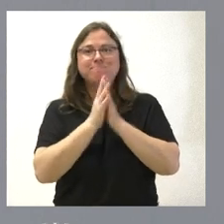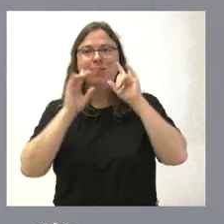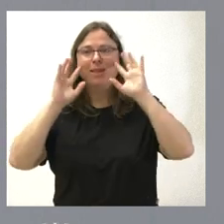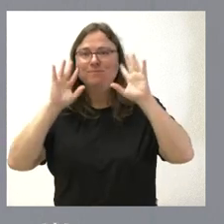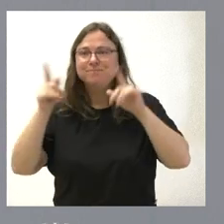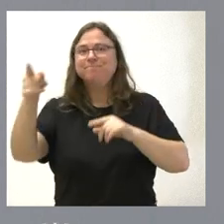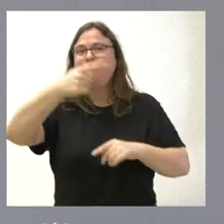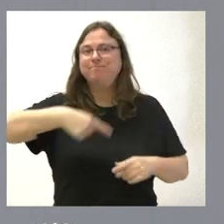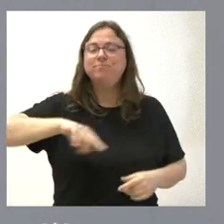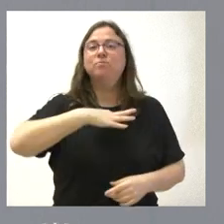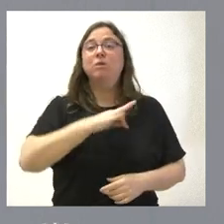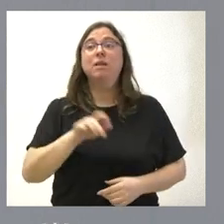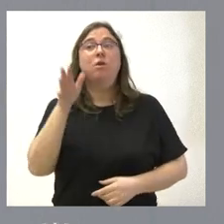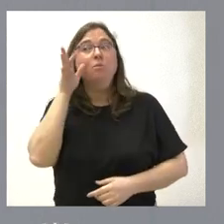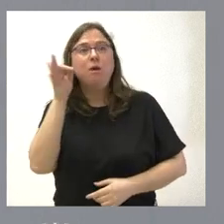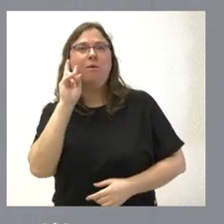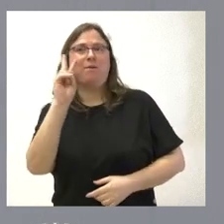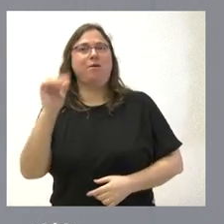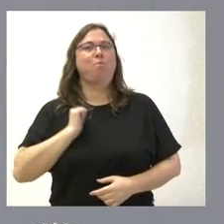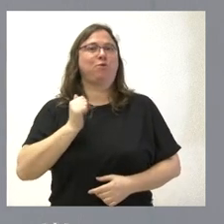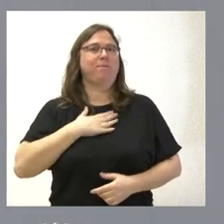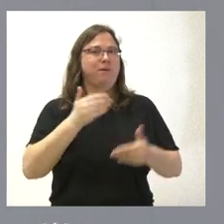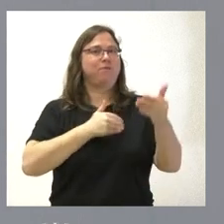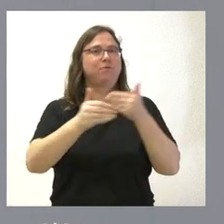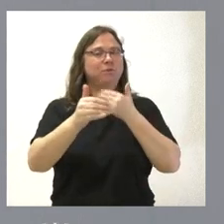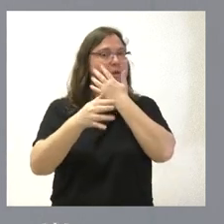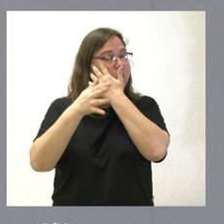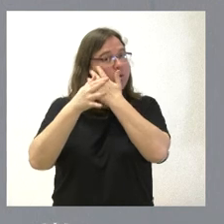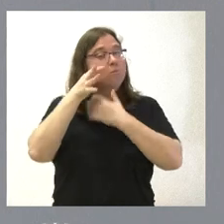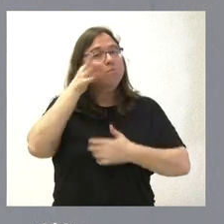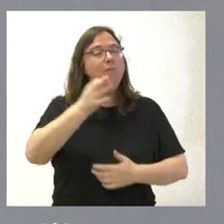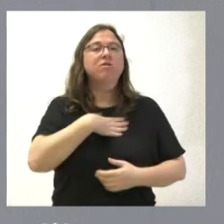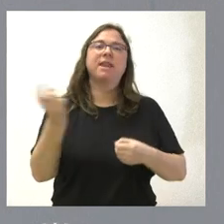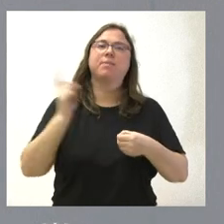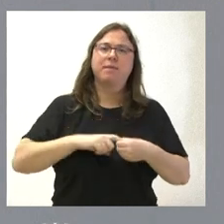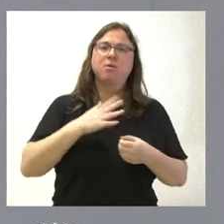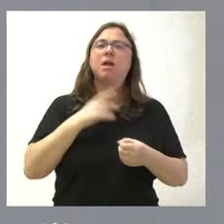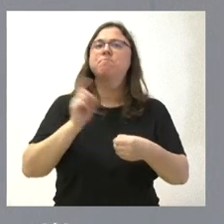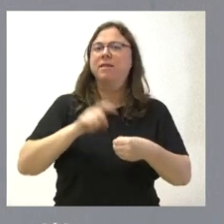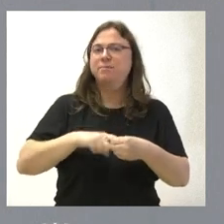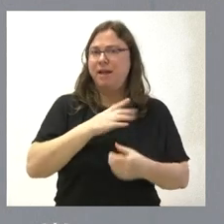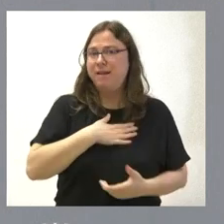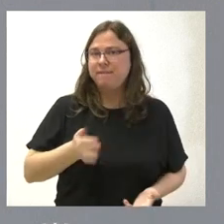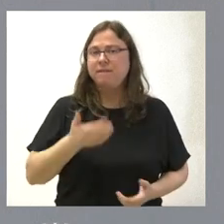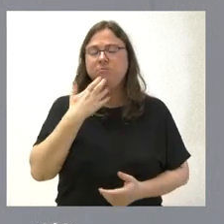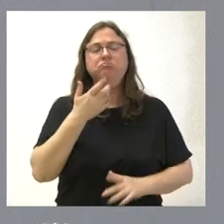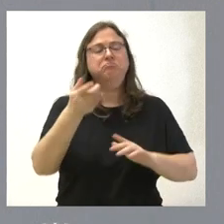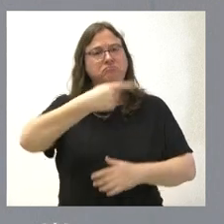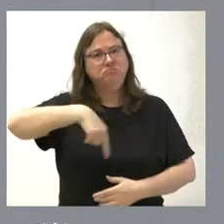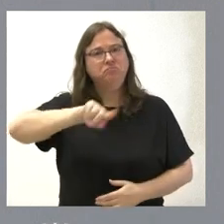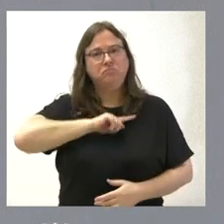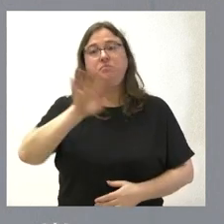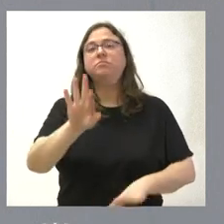supone que los municipios ven como una oportunidad para su futuro los municipios quieren estar dentro quieren participar de este plan y lógicamente nosotros